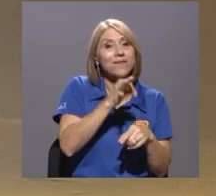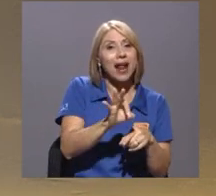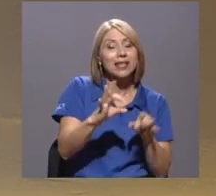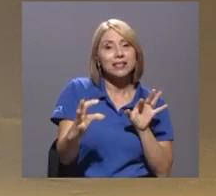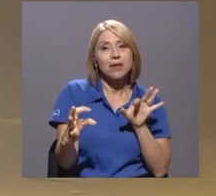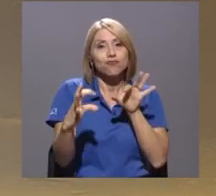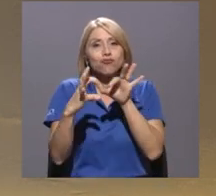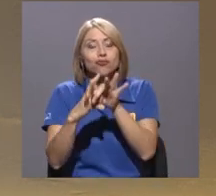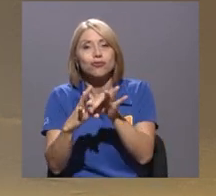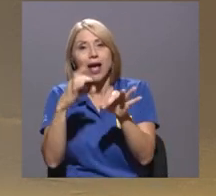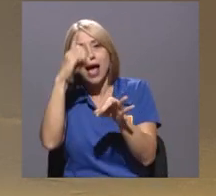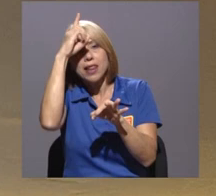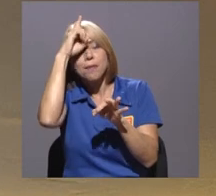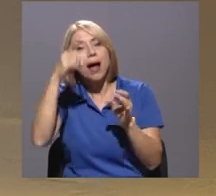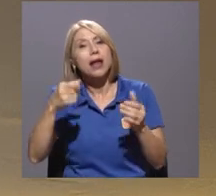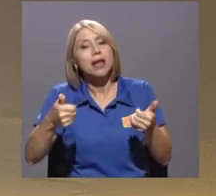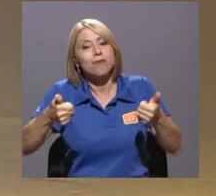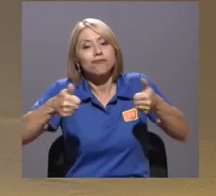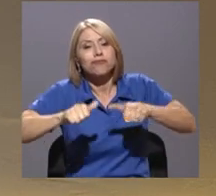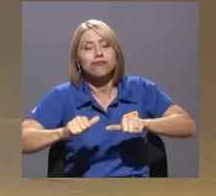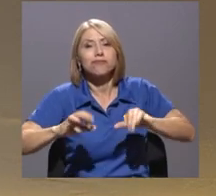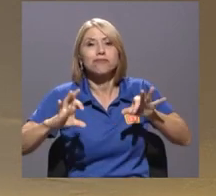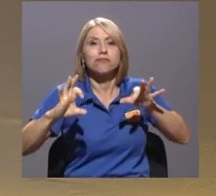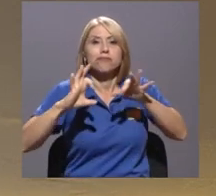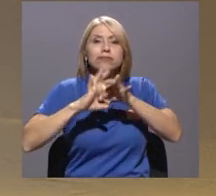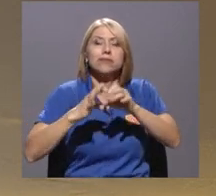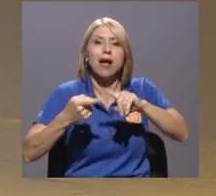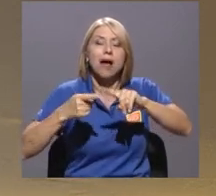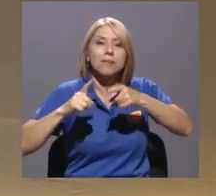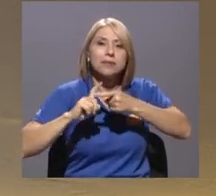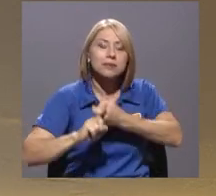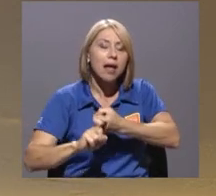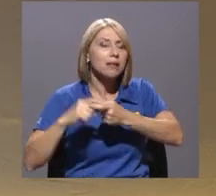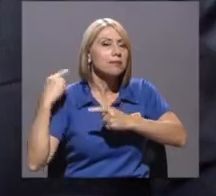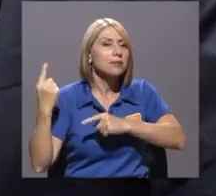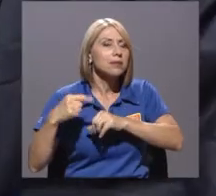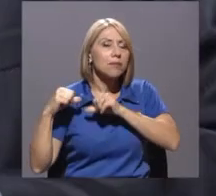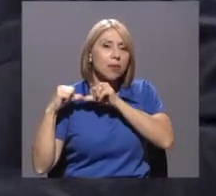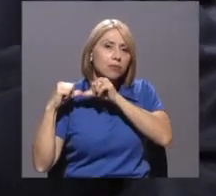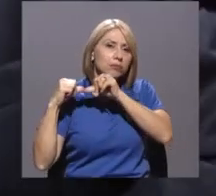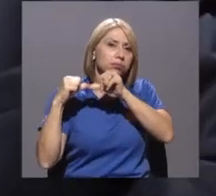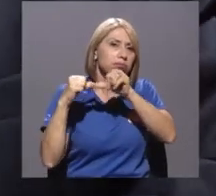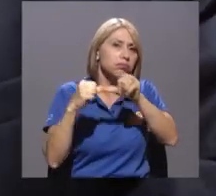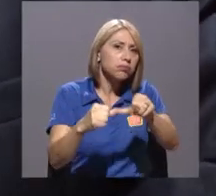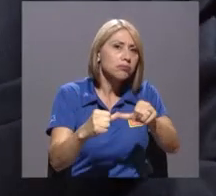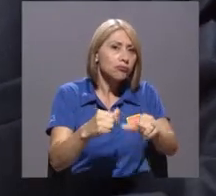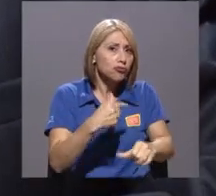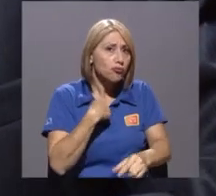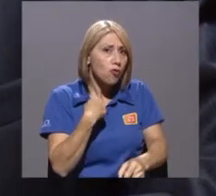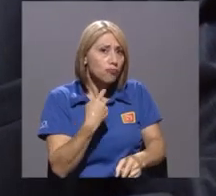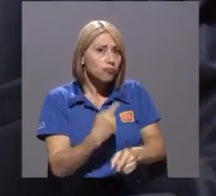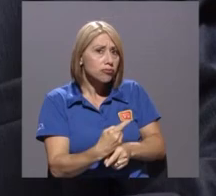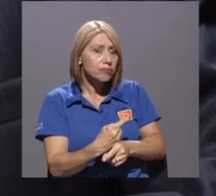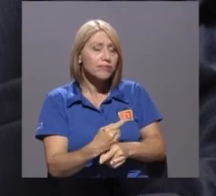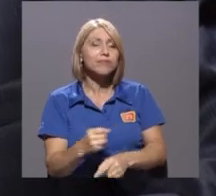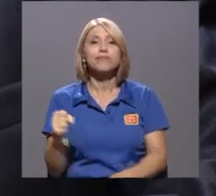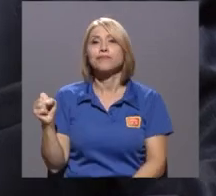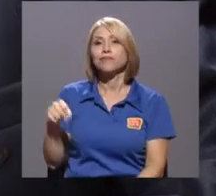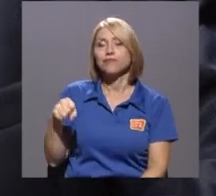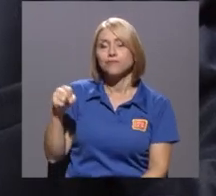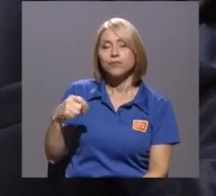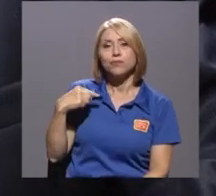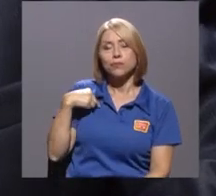ha sido constante en un equívoco sí quien suavemente